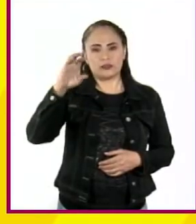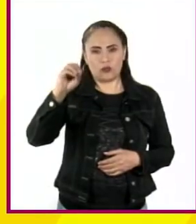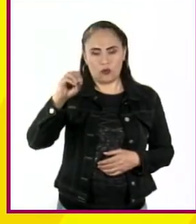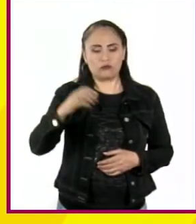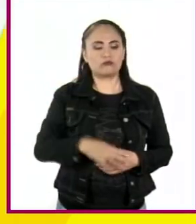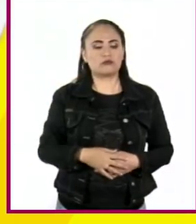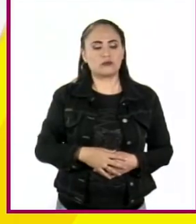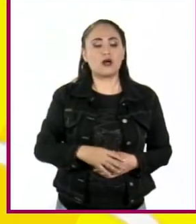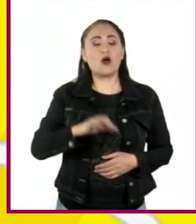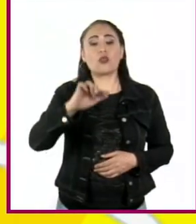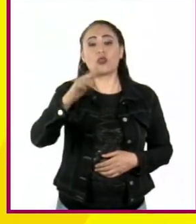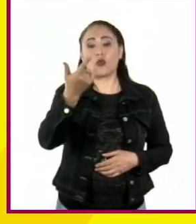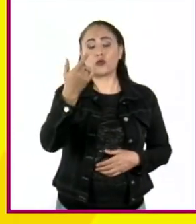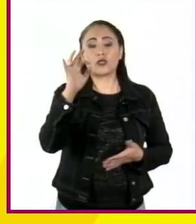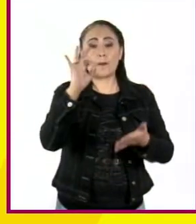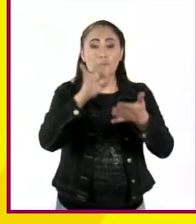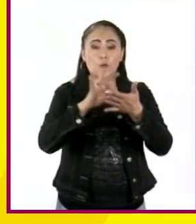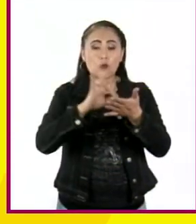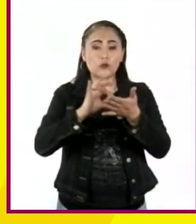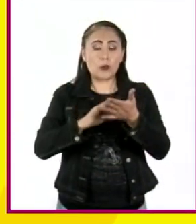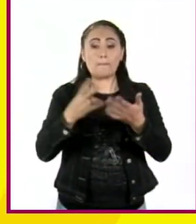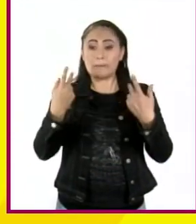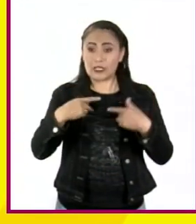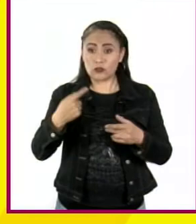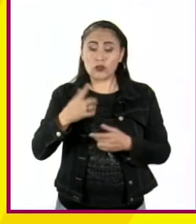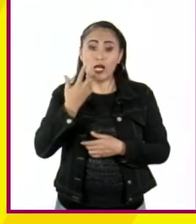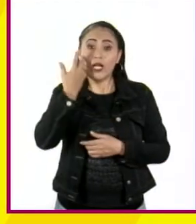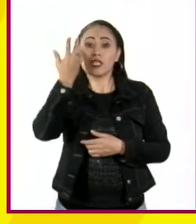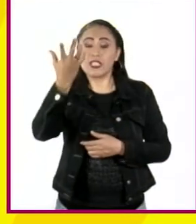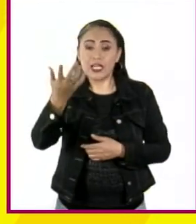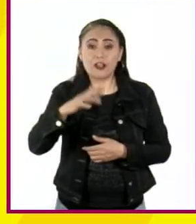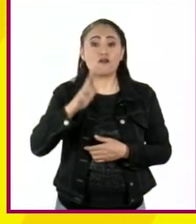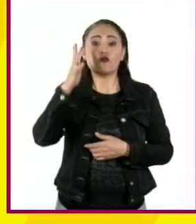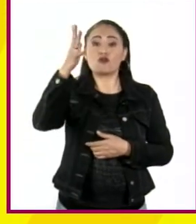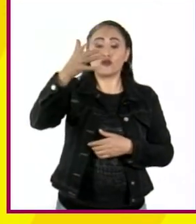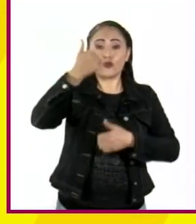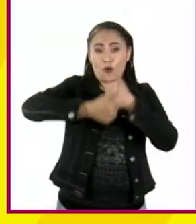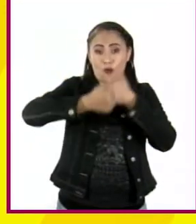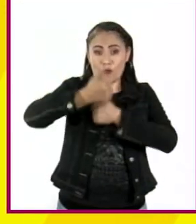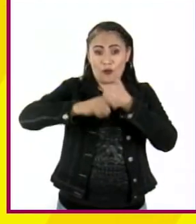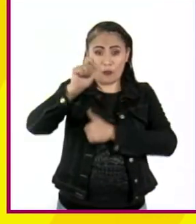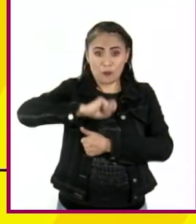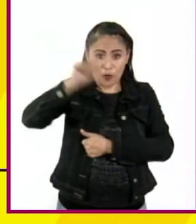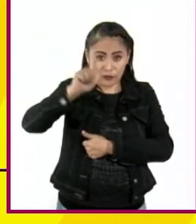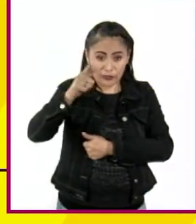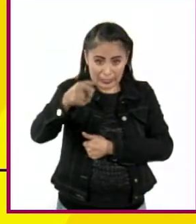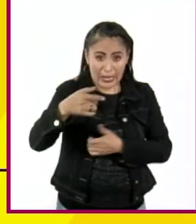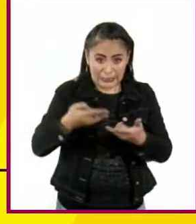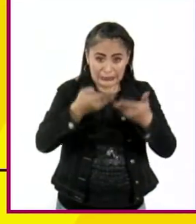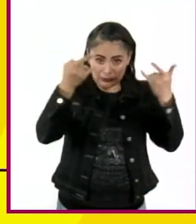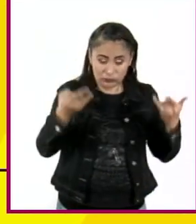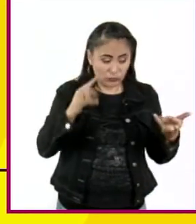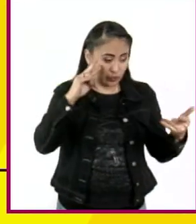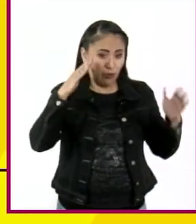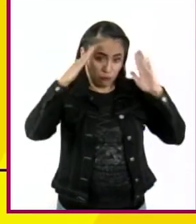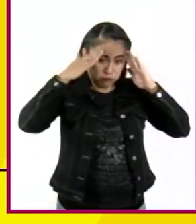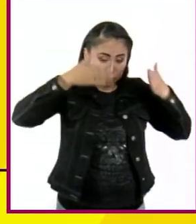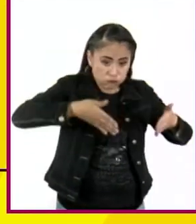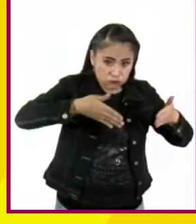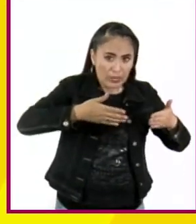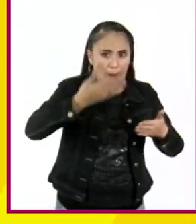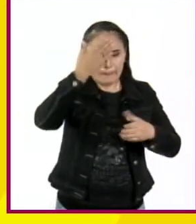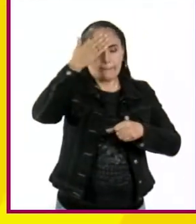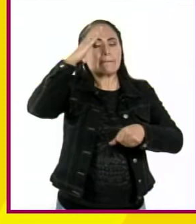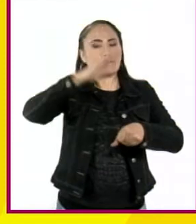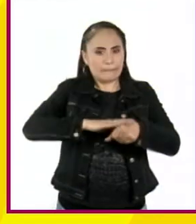desarrolló 12 puntos para quien aspira a convertirse en profesional de la historia. Deberá no solo de tenerlos en